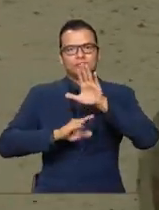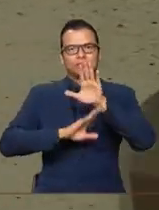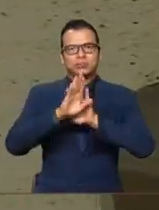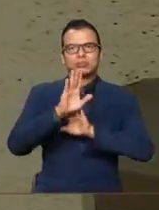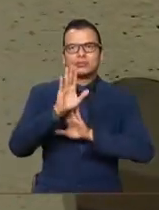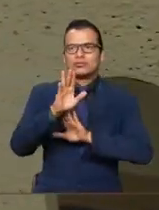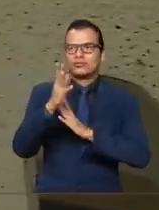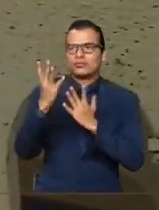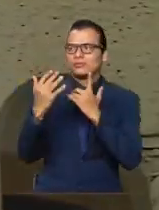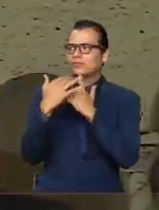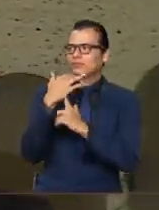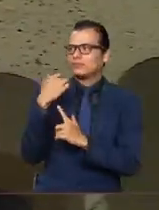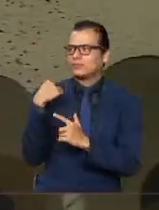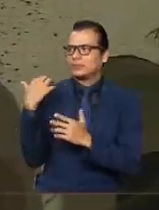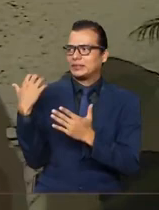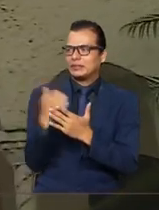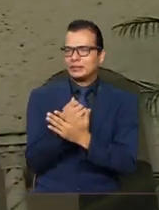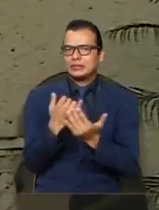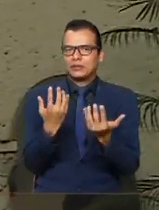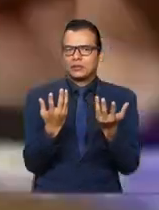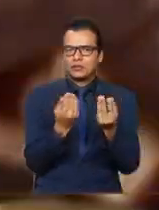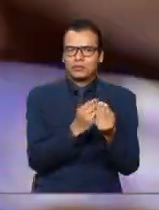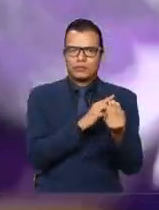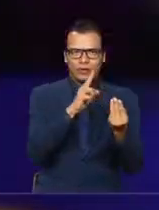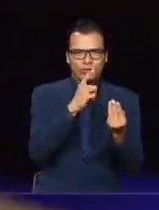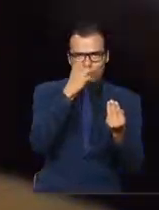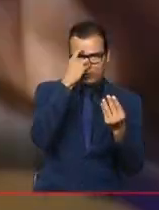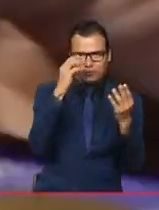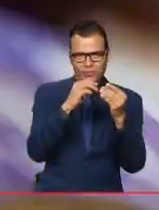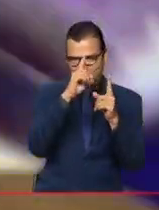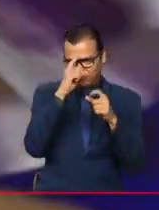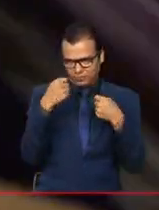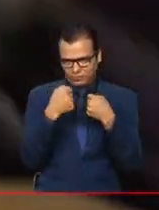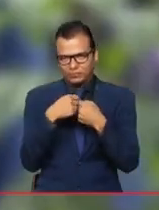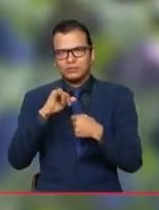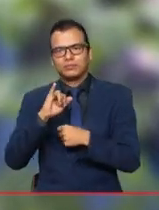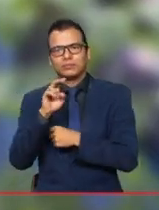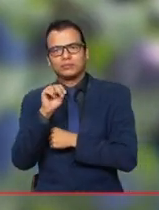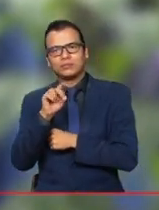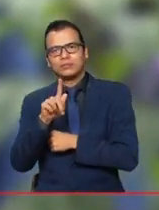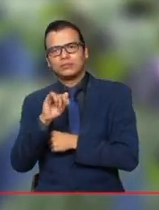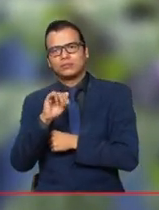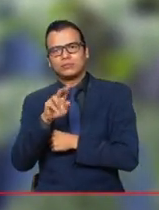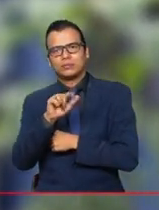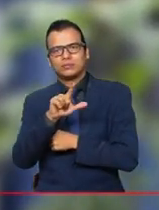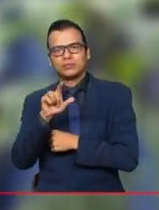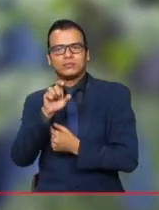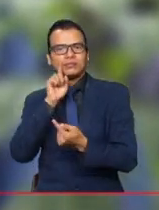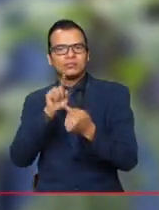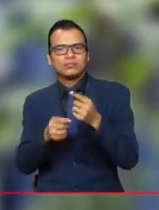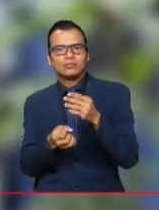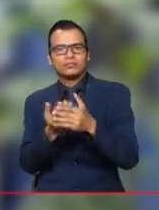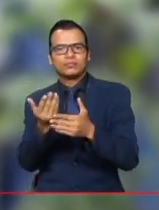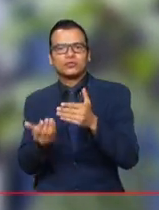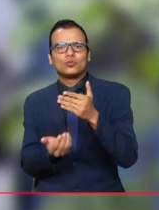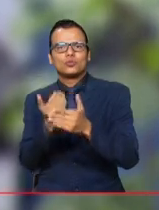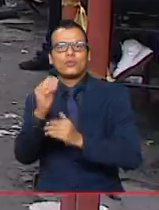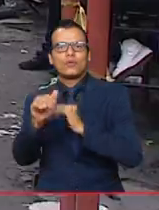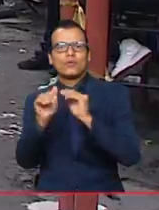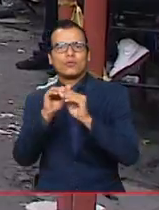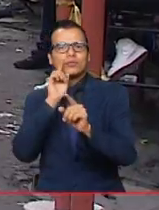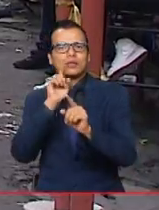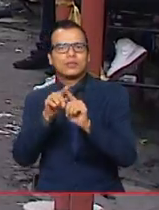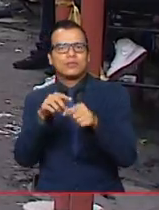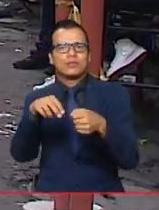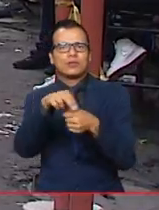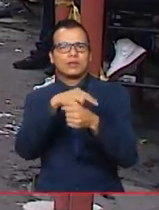departamental e Infivalle presentaron ante la Asamblea un proyecto que busca crear un fondo de desarrollo económico regional, que consiste